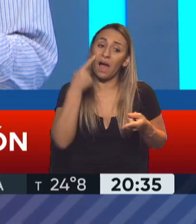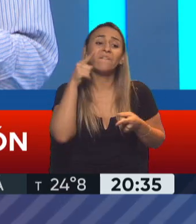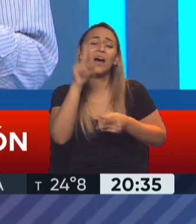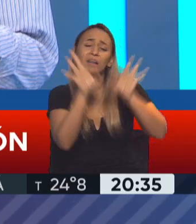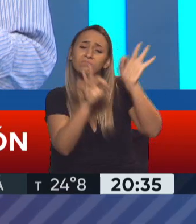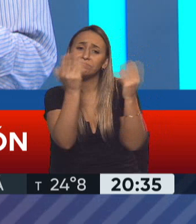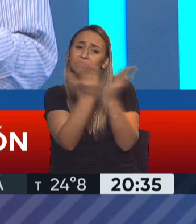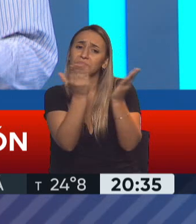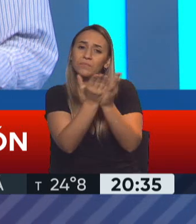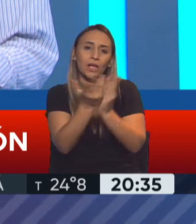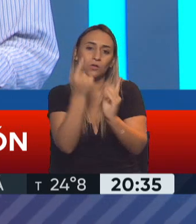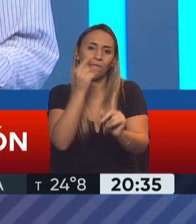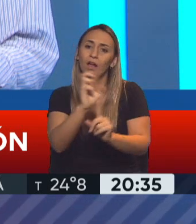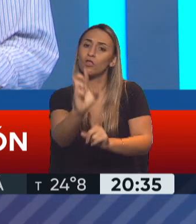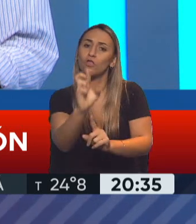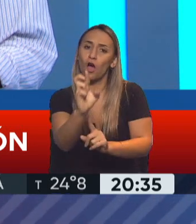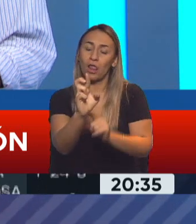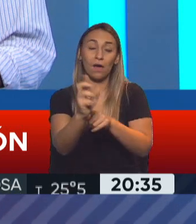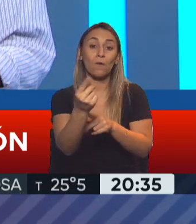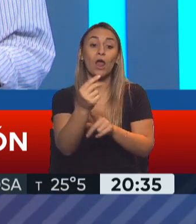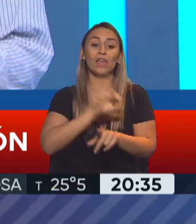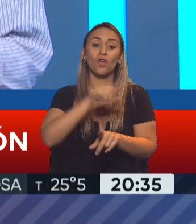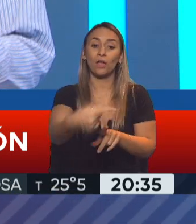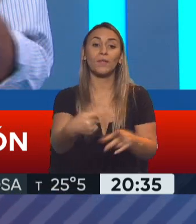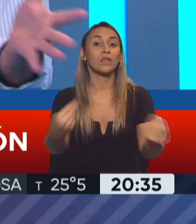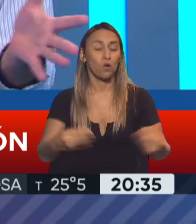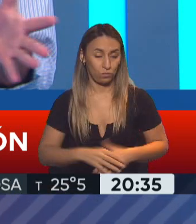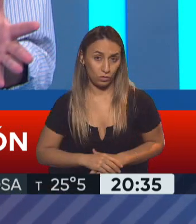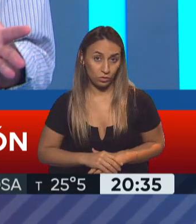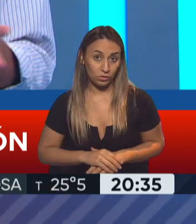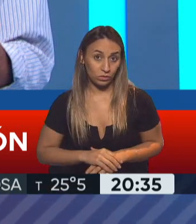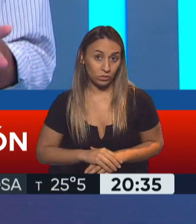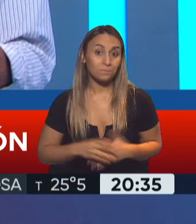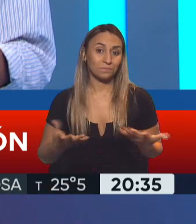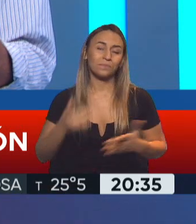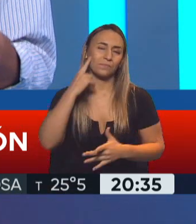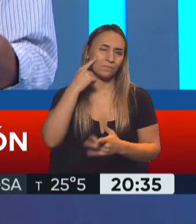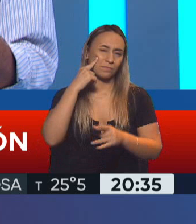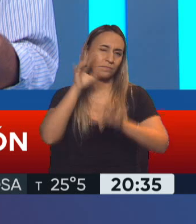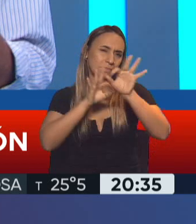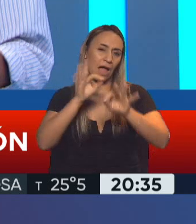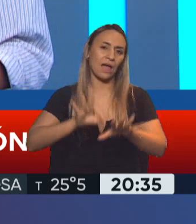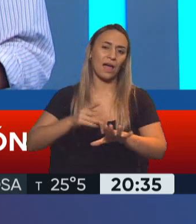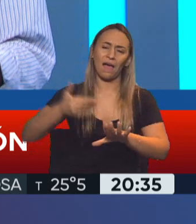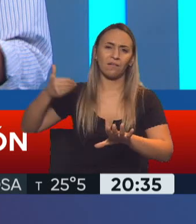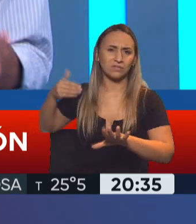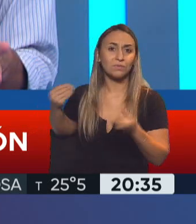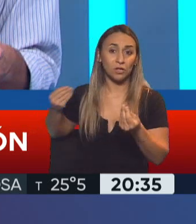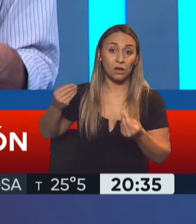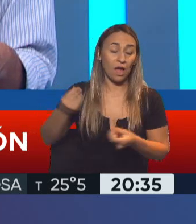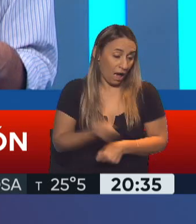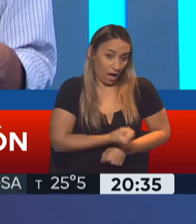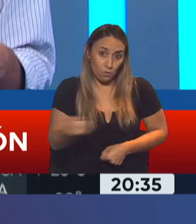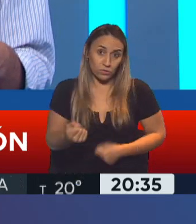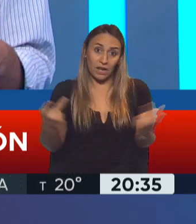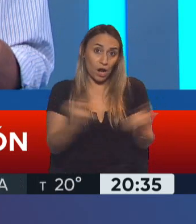fondo monetario la regulación cambiaria el año que viene porque si uno ve la historia reciente los ajustes más importantes no vinieron